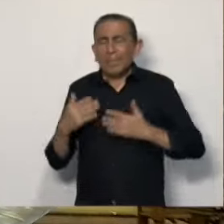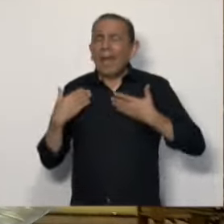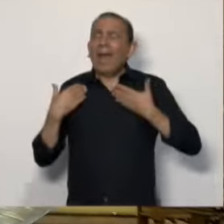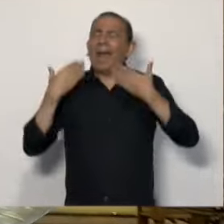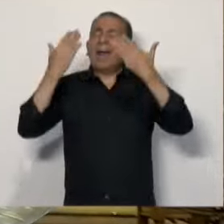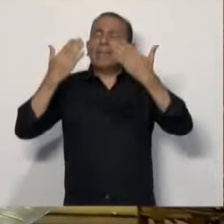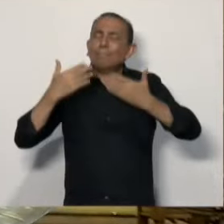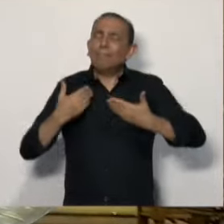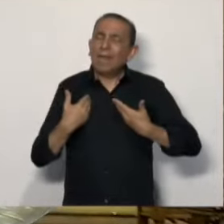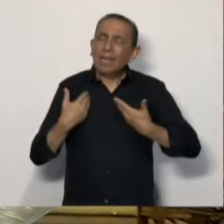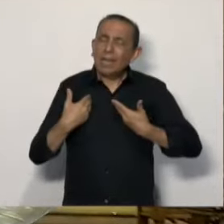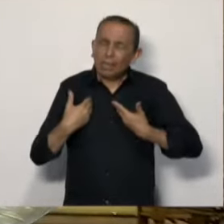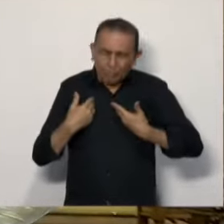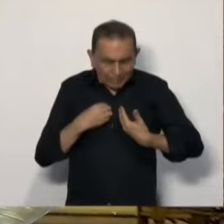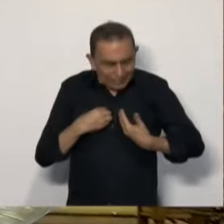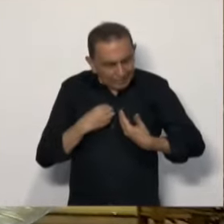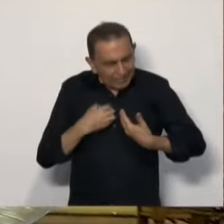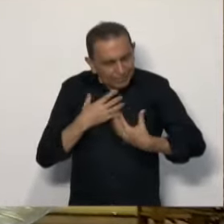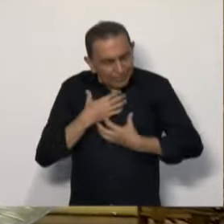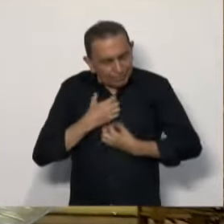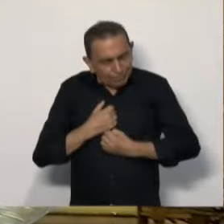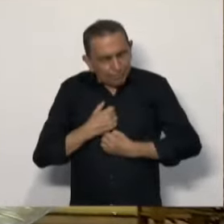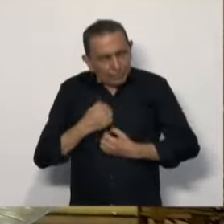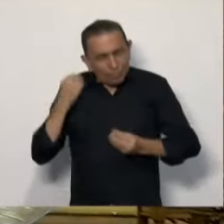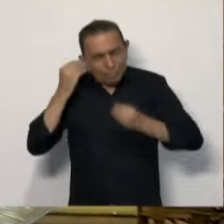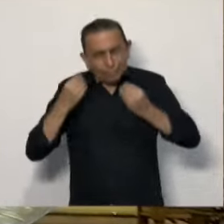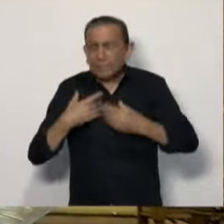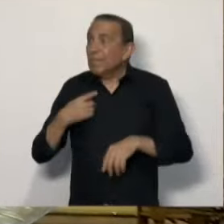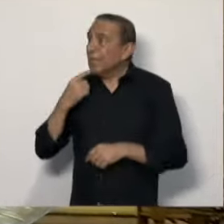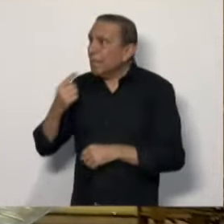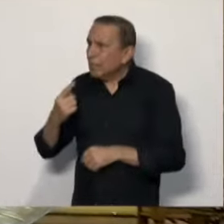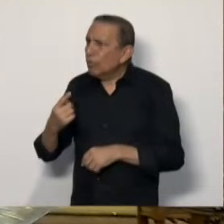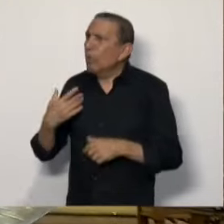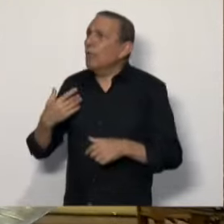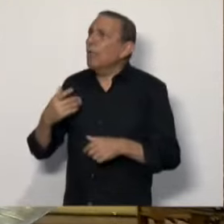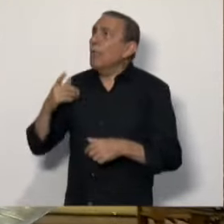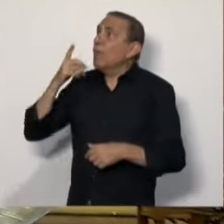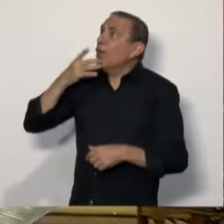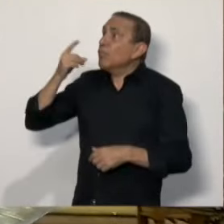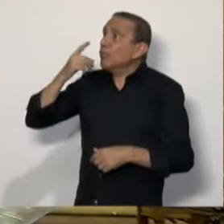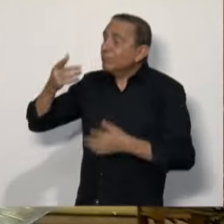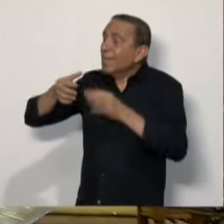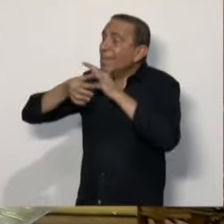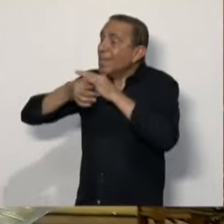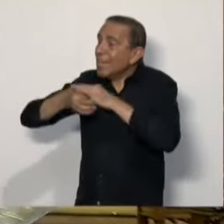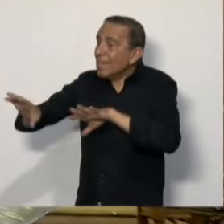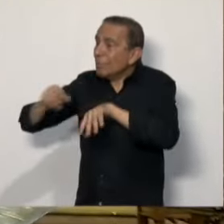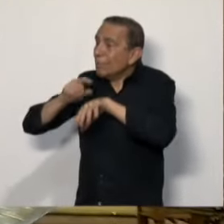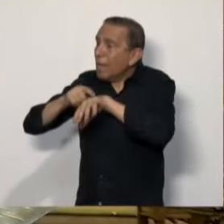turbada, ¿y qué diré? Padre, líbrame de esta hora, si para eso ha llegado esta